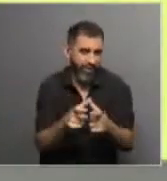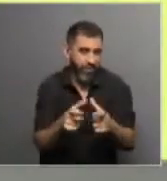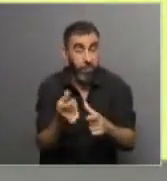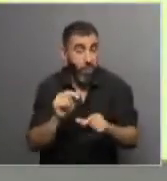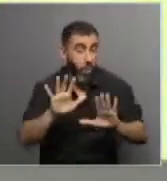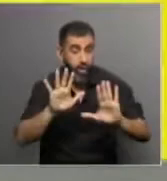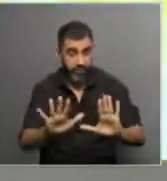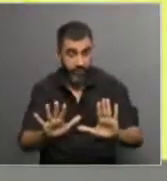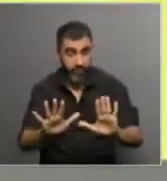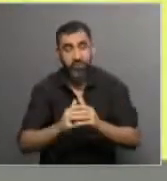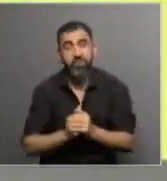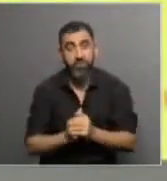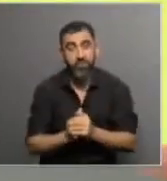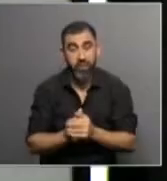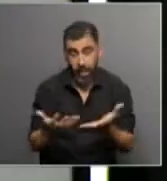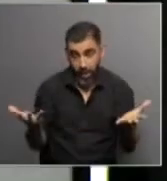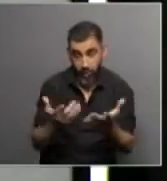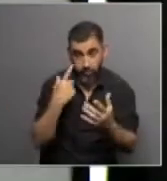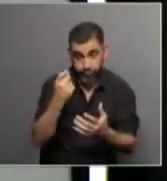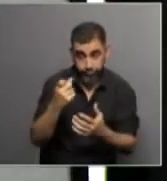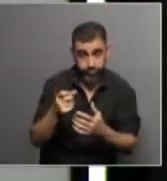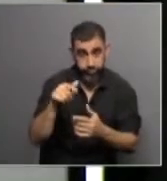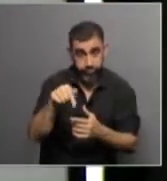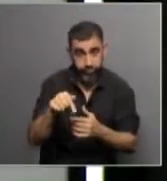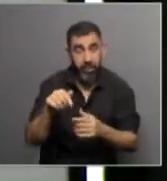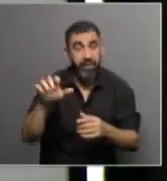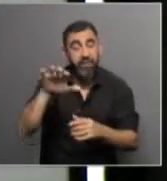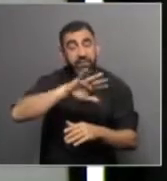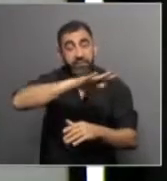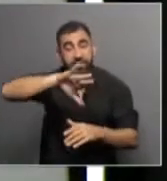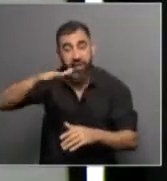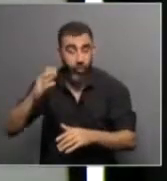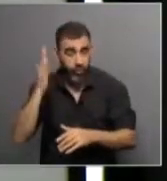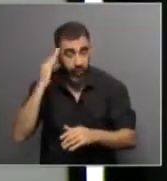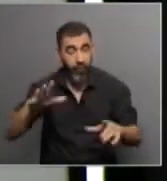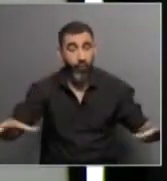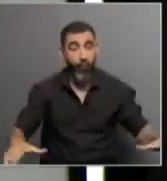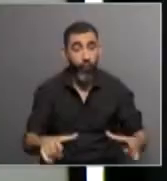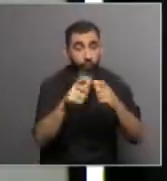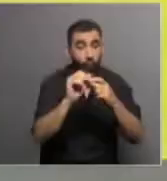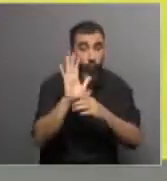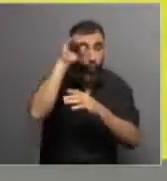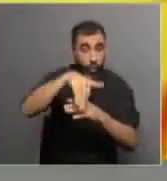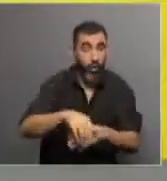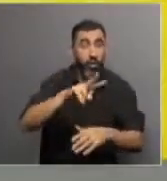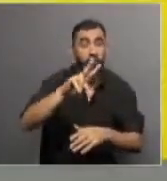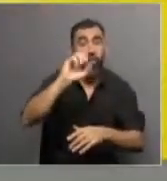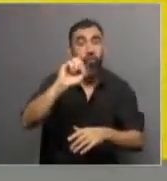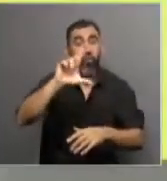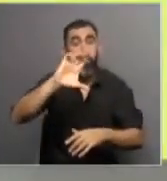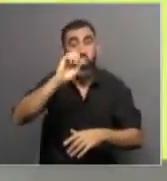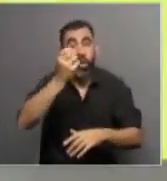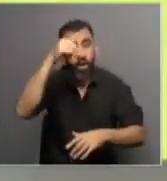ser eso, ¿no? Recientemente identificados cerros que ahora sabemos que son volcanes. Sí, exactamente. En